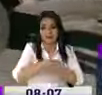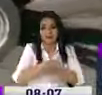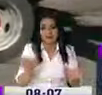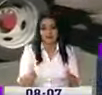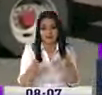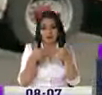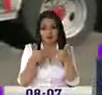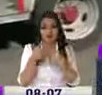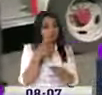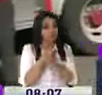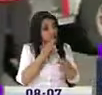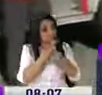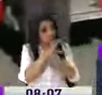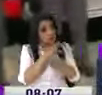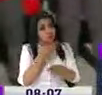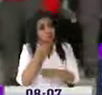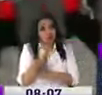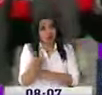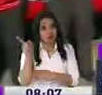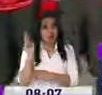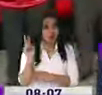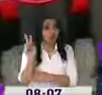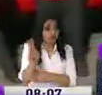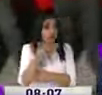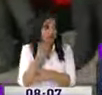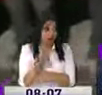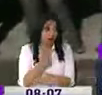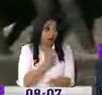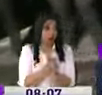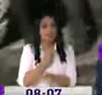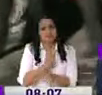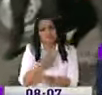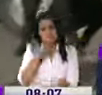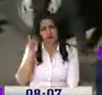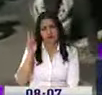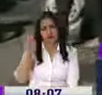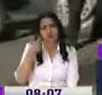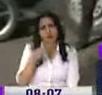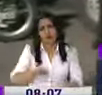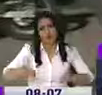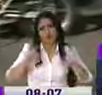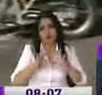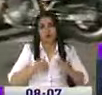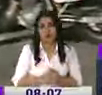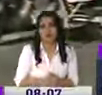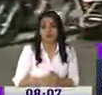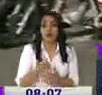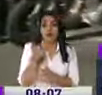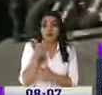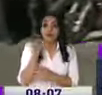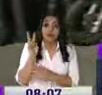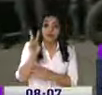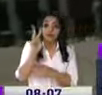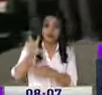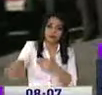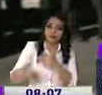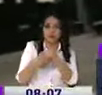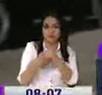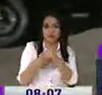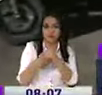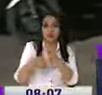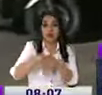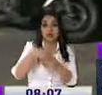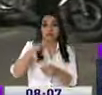a la ciudadanía más bien venir en el transporte público? Transporte público es importante, tendremos igual 10 unidades que estarán fuera del estadio, en la parada de